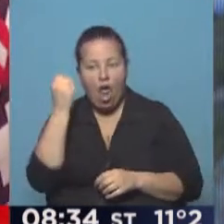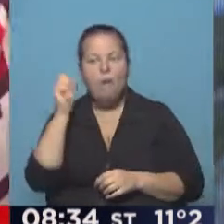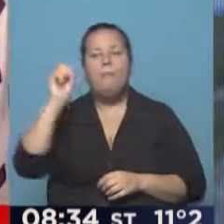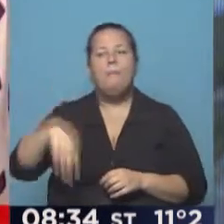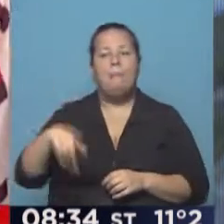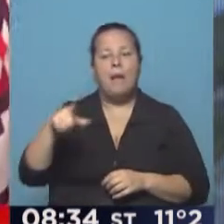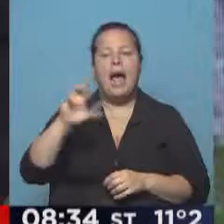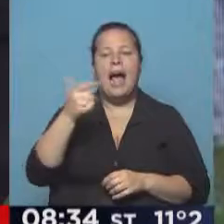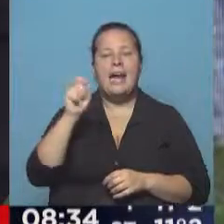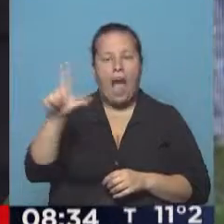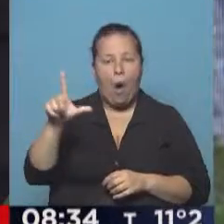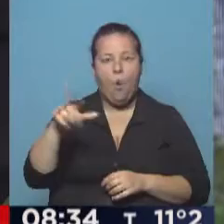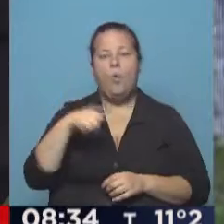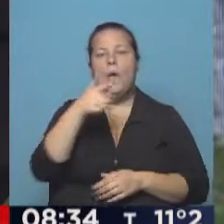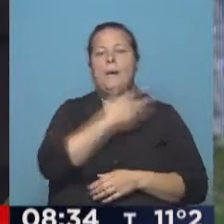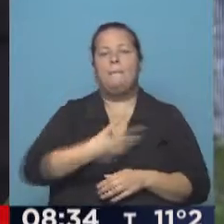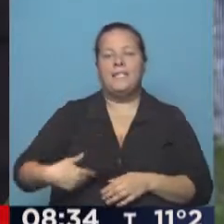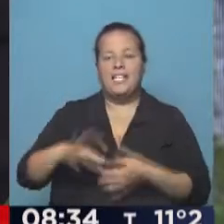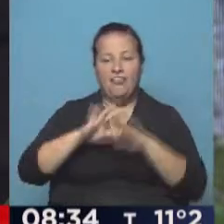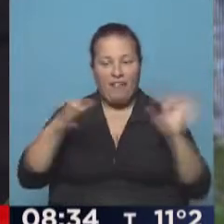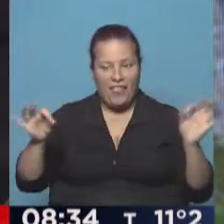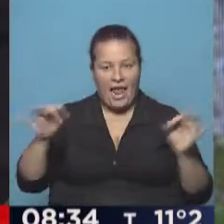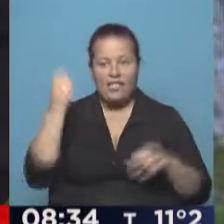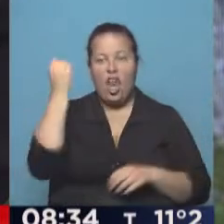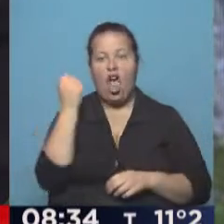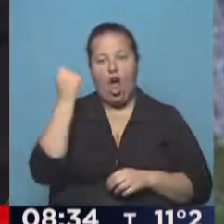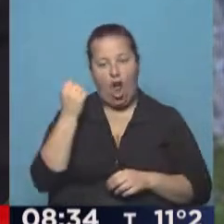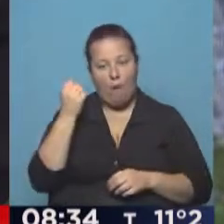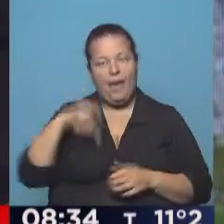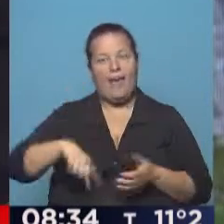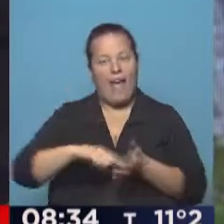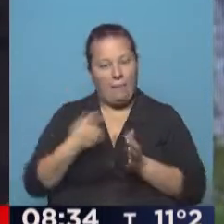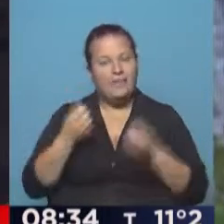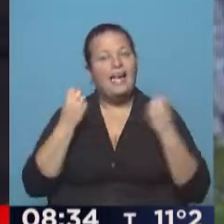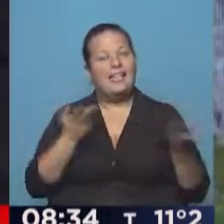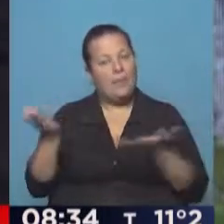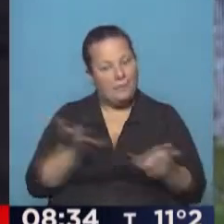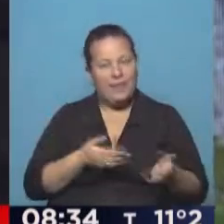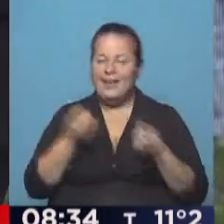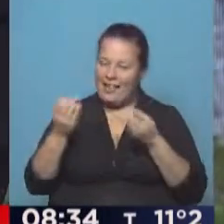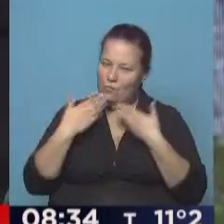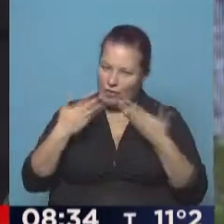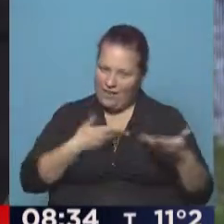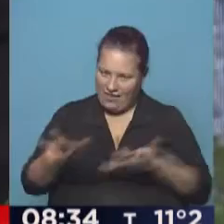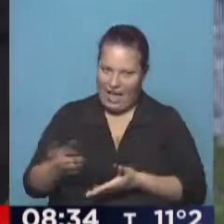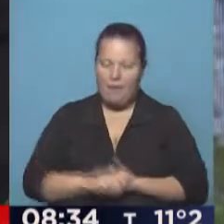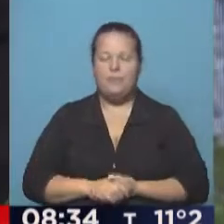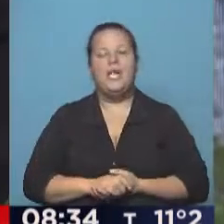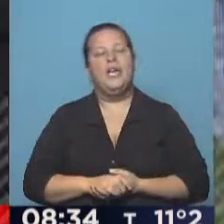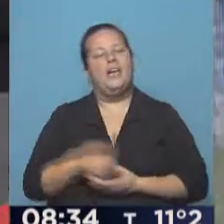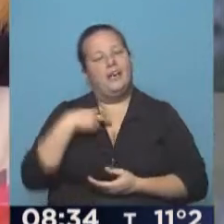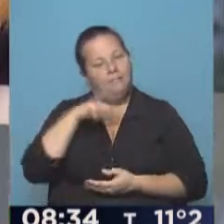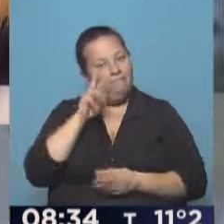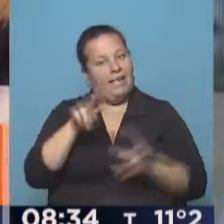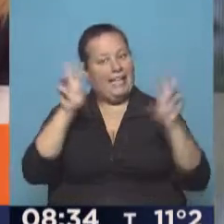está con nosotros Raúl Silverstein, presidente de la Federación Económica de la Ciudad. ¿Qué tal, Raúl? Bienvenido. ¿Qué tal? Muchas gracias por la invitación. Leí un